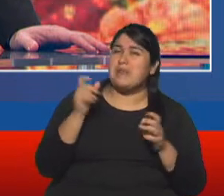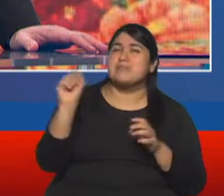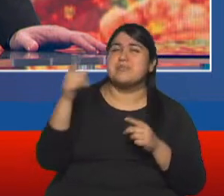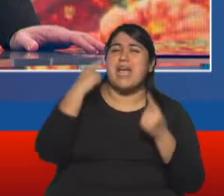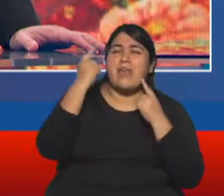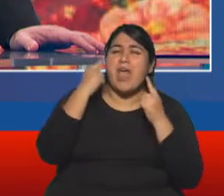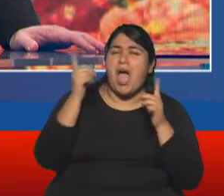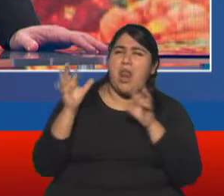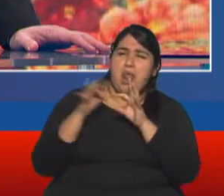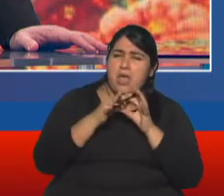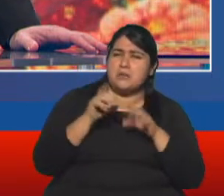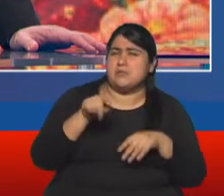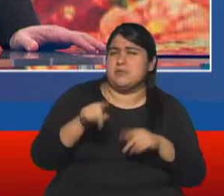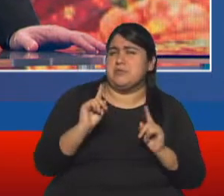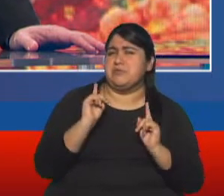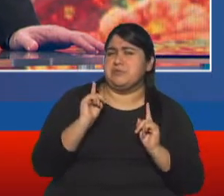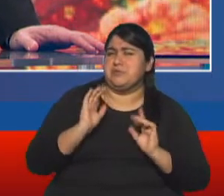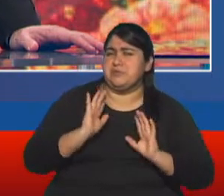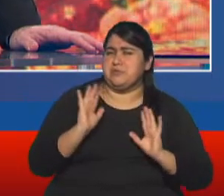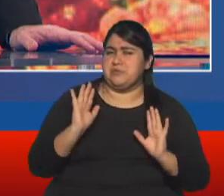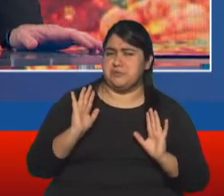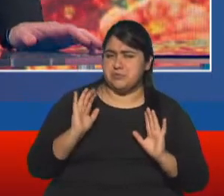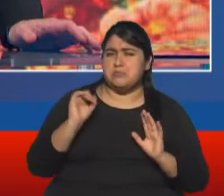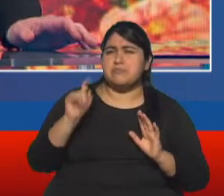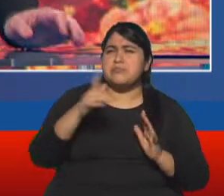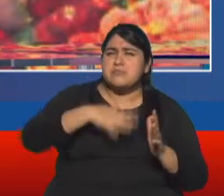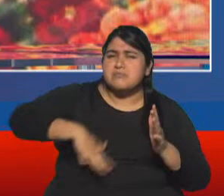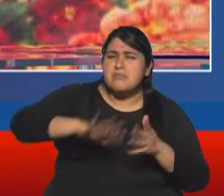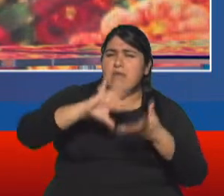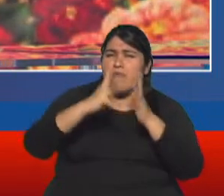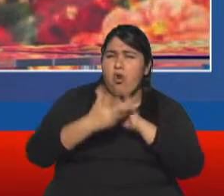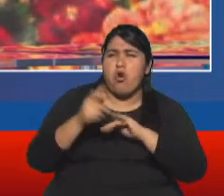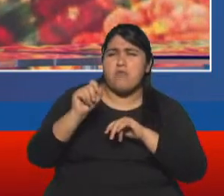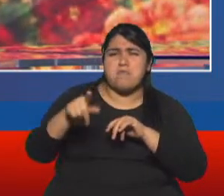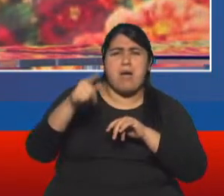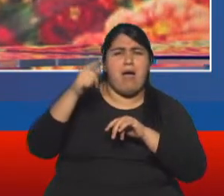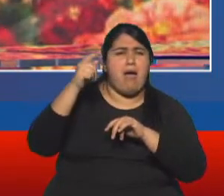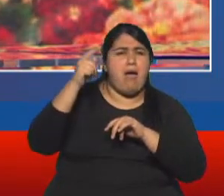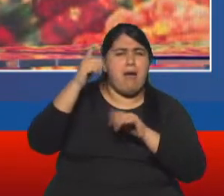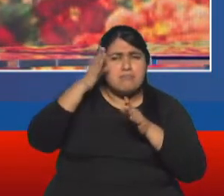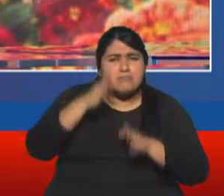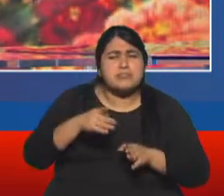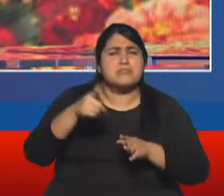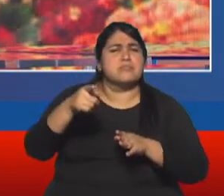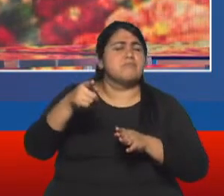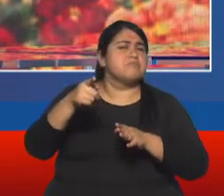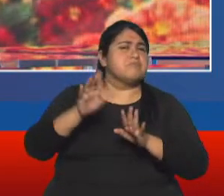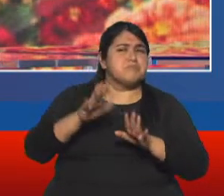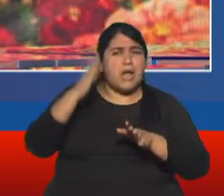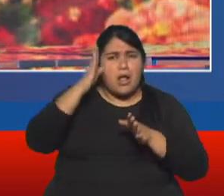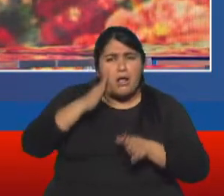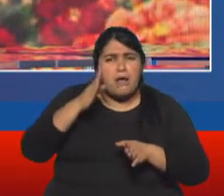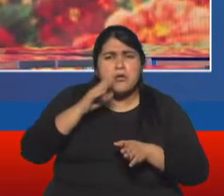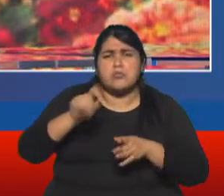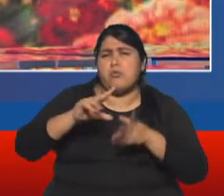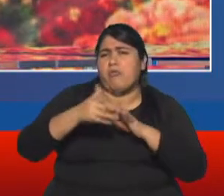alguna manera y la estructura doctrinaria, los objetivos doctrinarios, yo